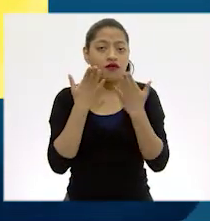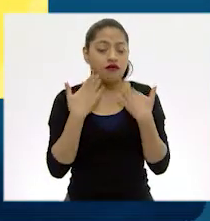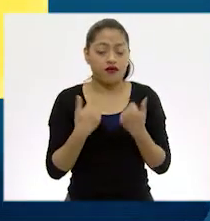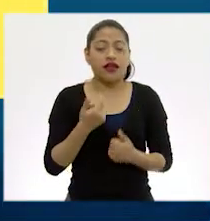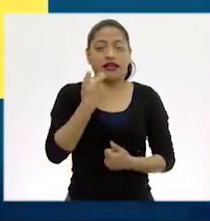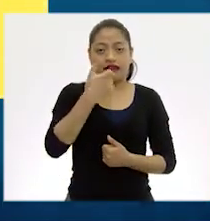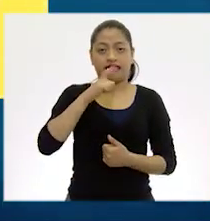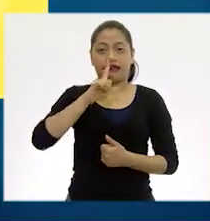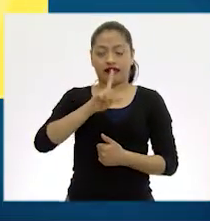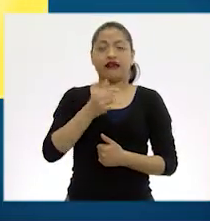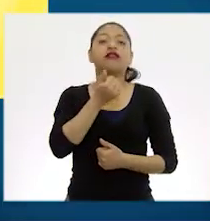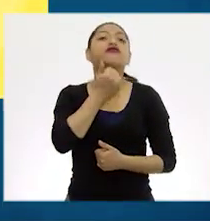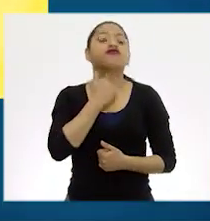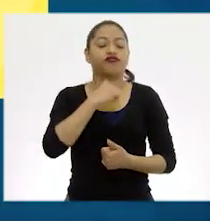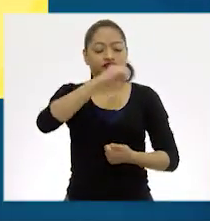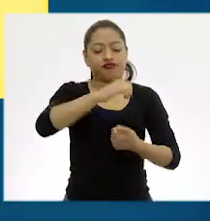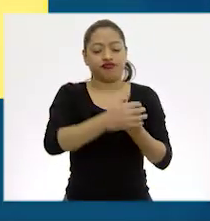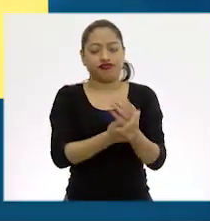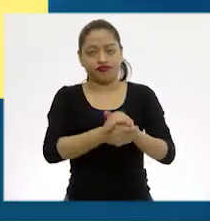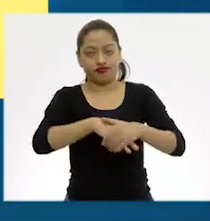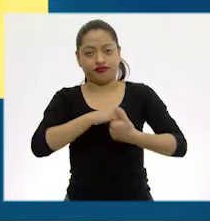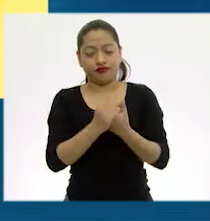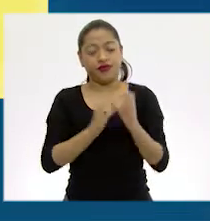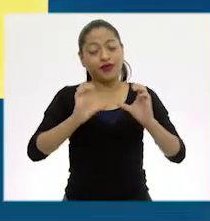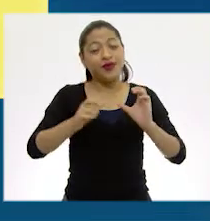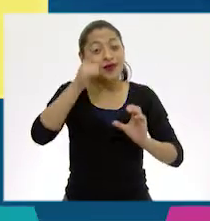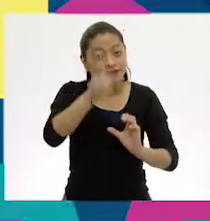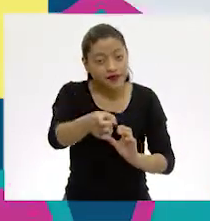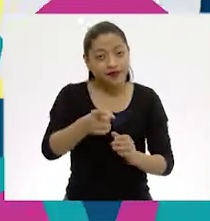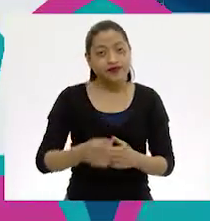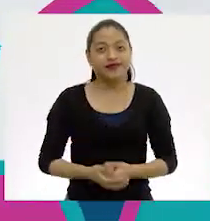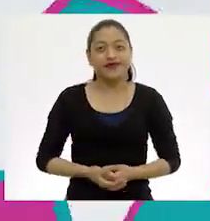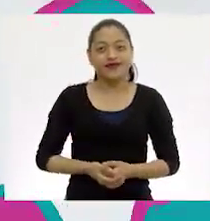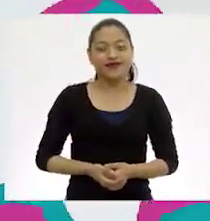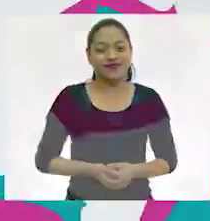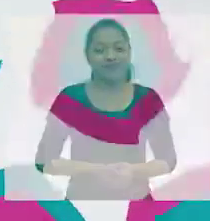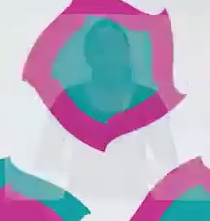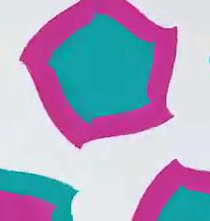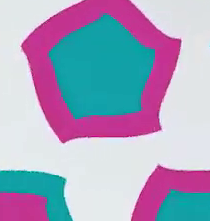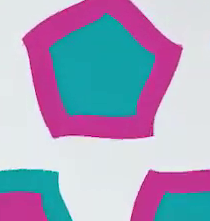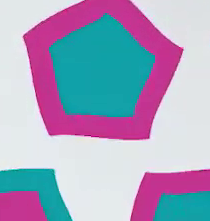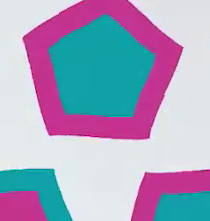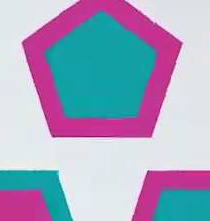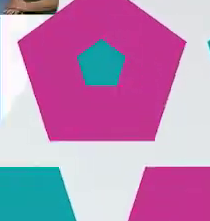usa desinfectantes a base de alcohol. ¡Cuídate!